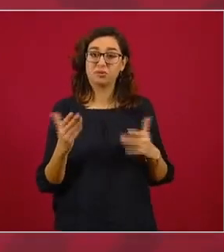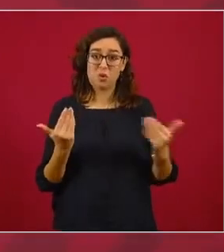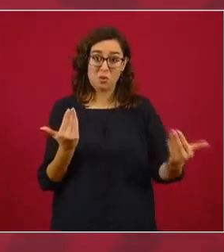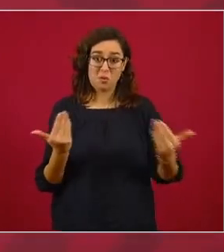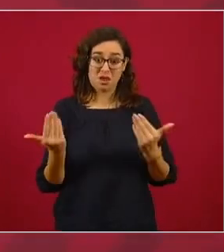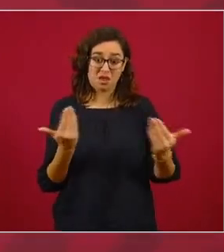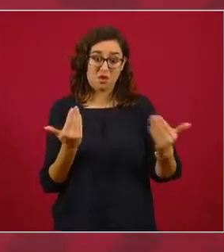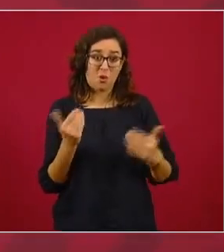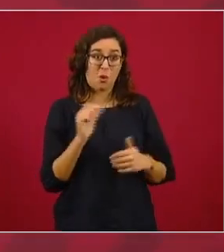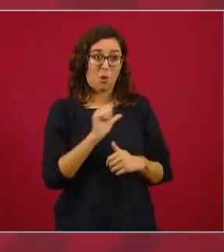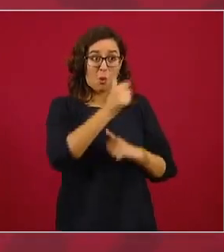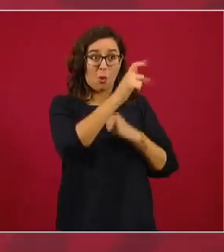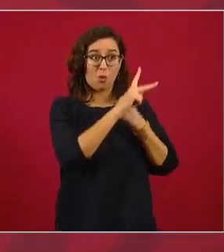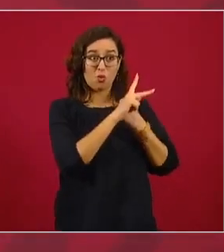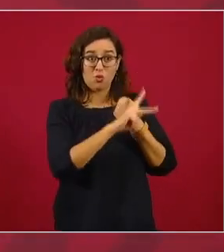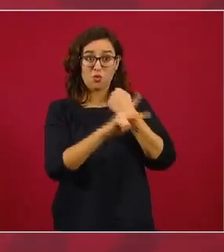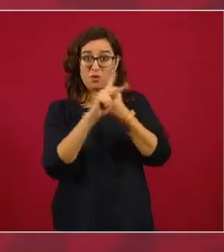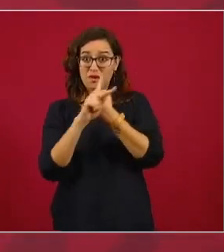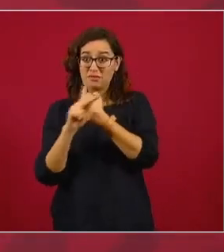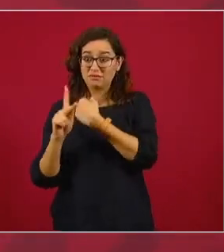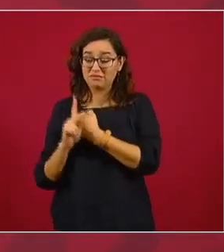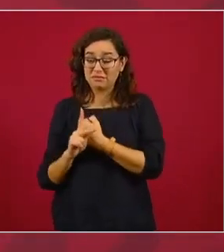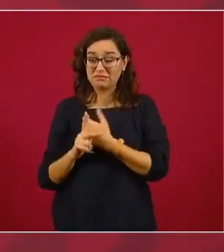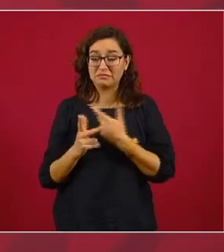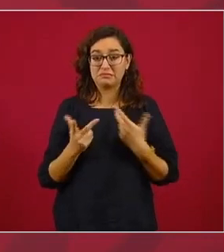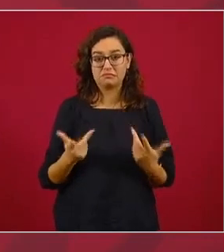que en el Perú,